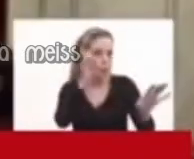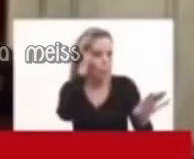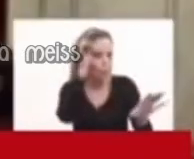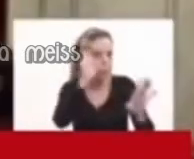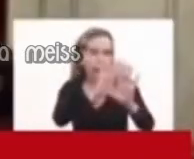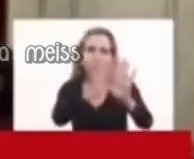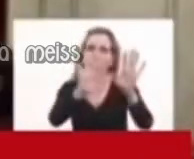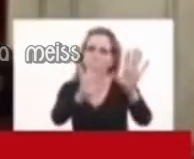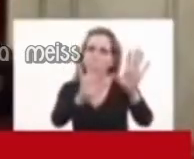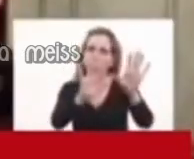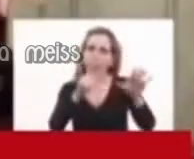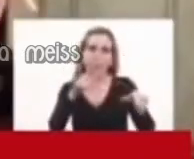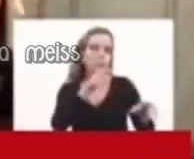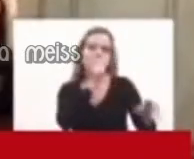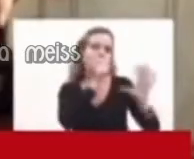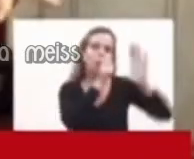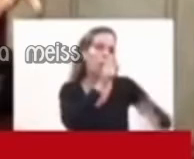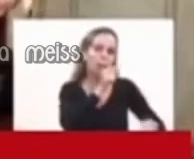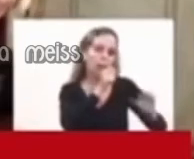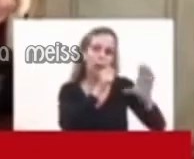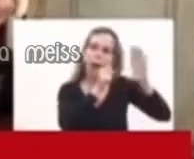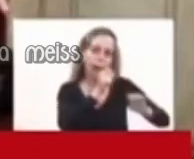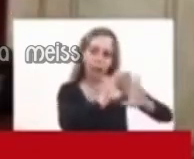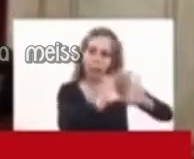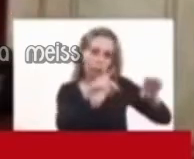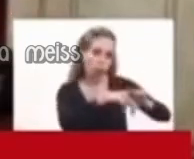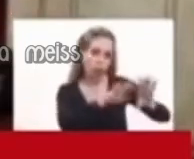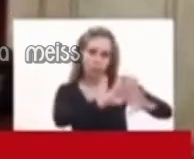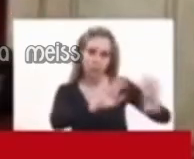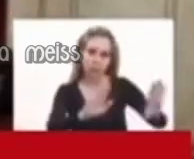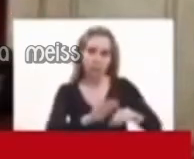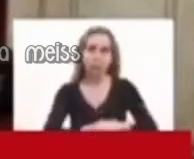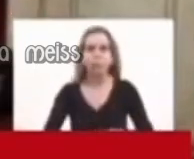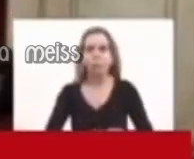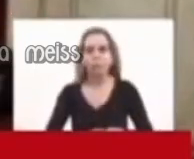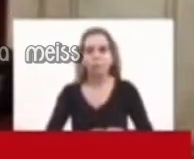Perdón. Cortale la palabra.